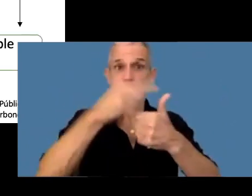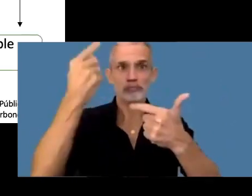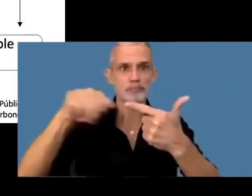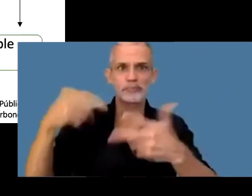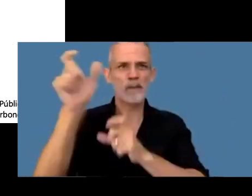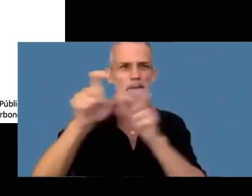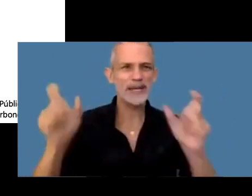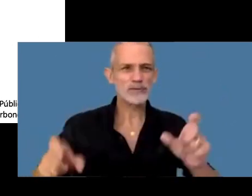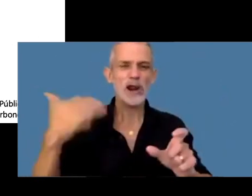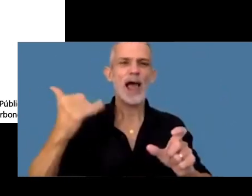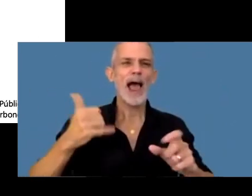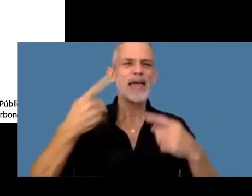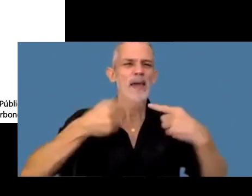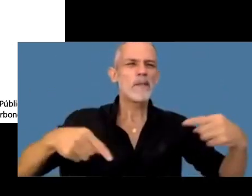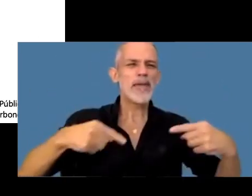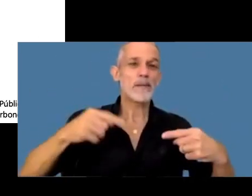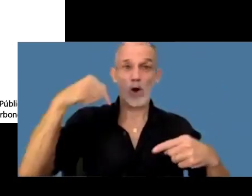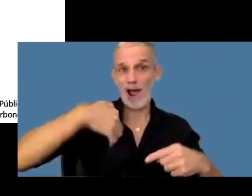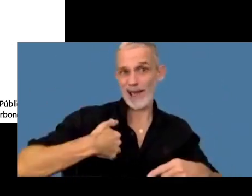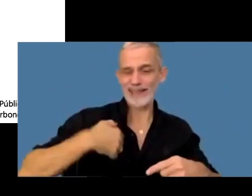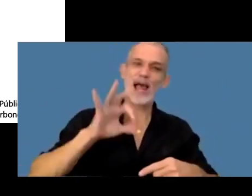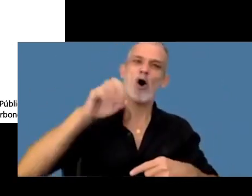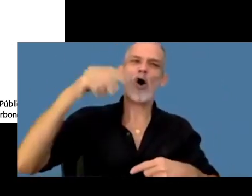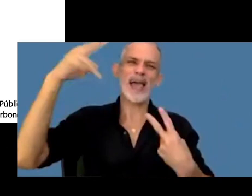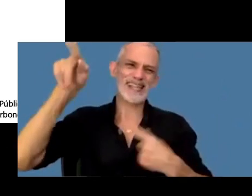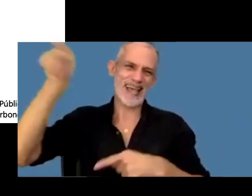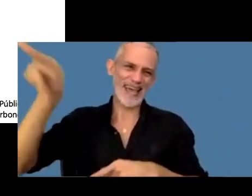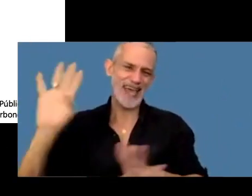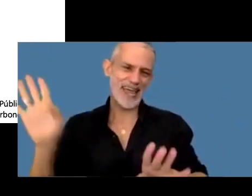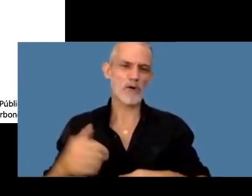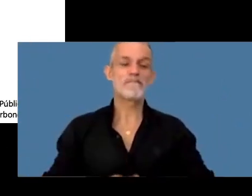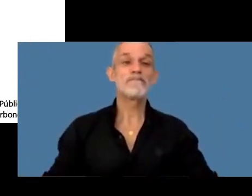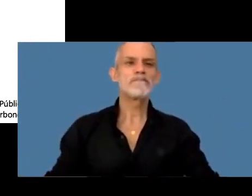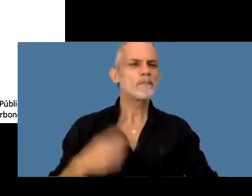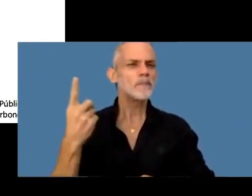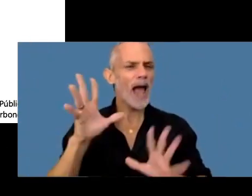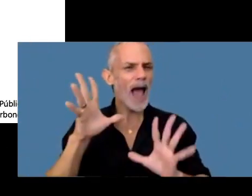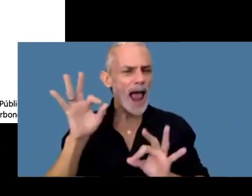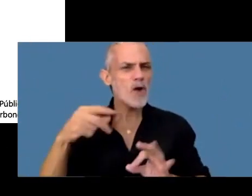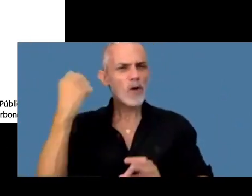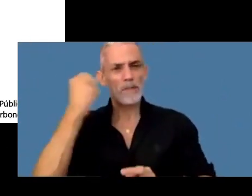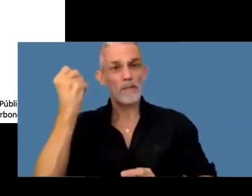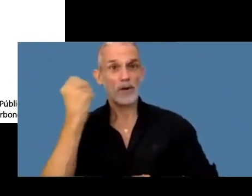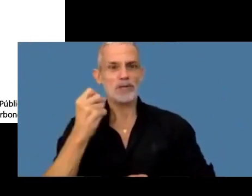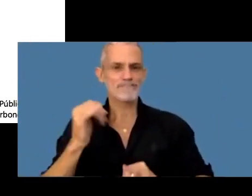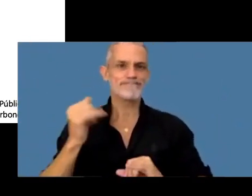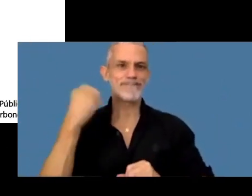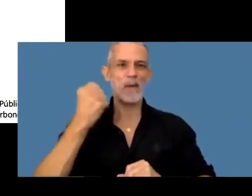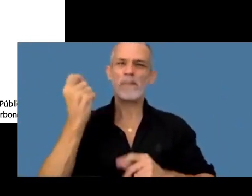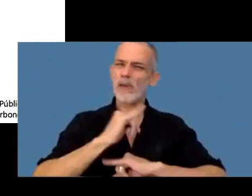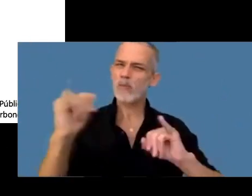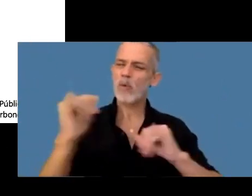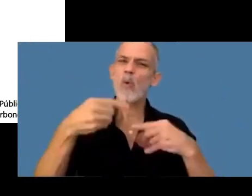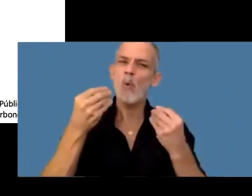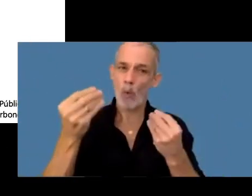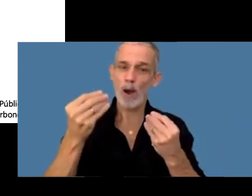bienes en el exterior o bienes en Argentina. ¿Sí? Una cosa una cuestión que me parece importante es, bueno, nuevamente,